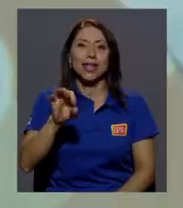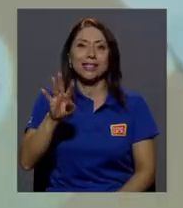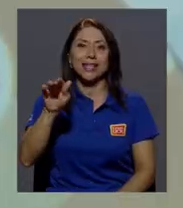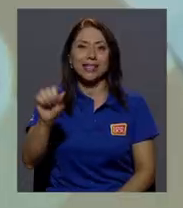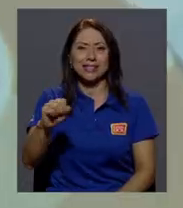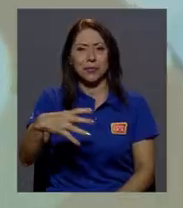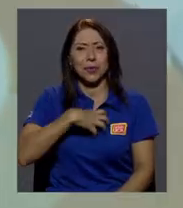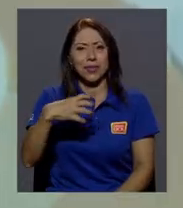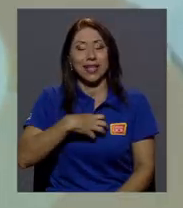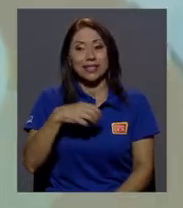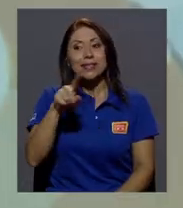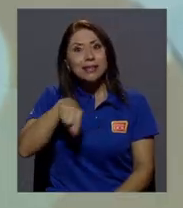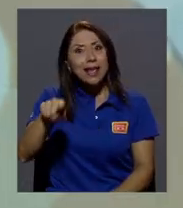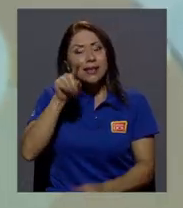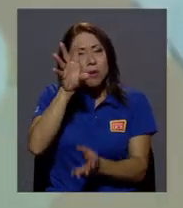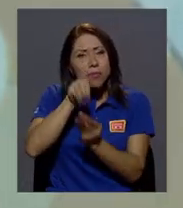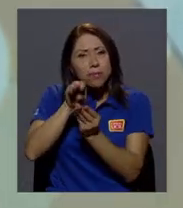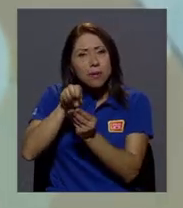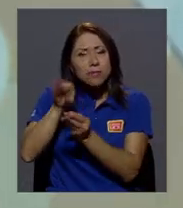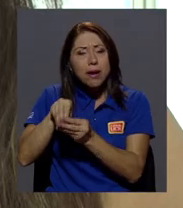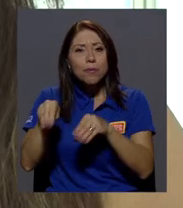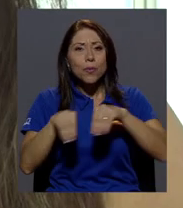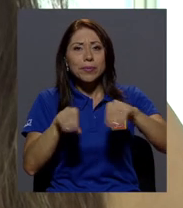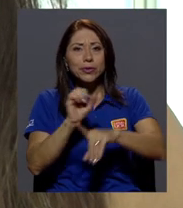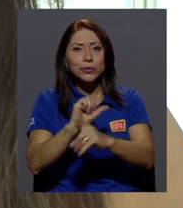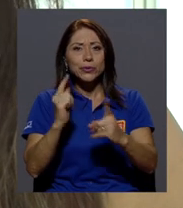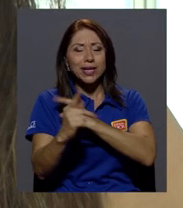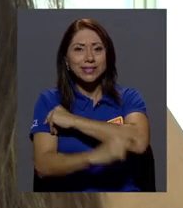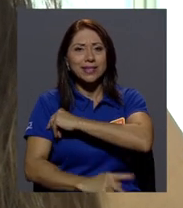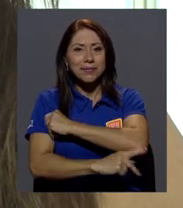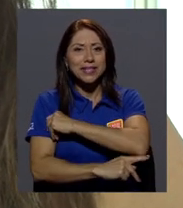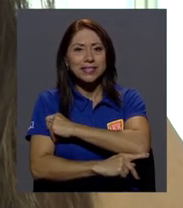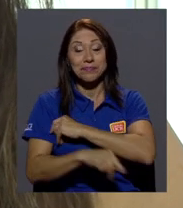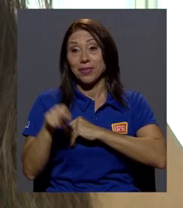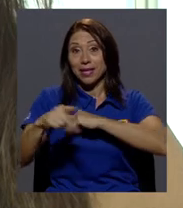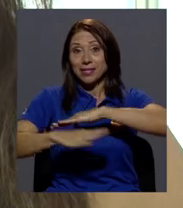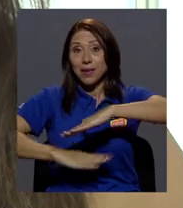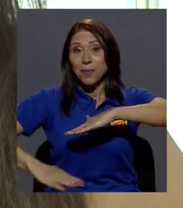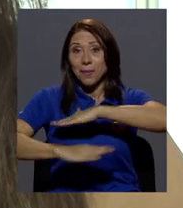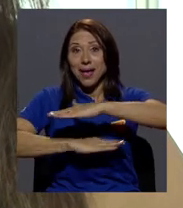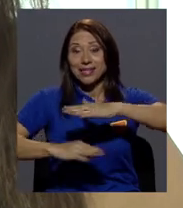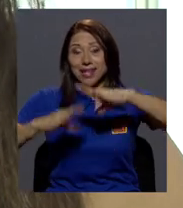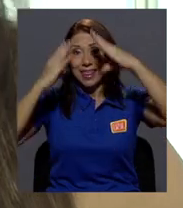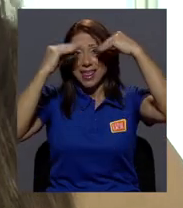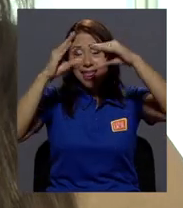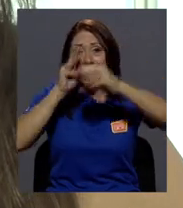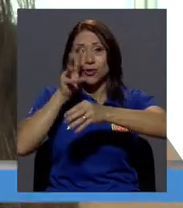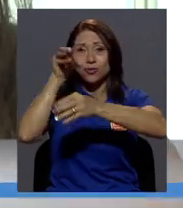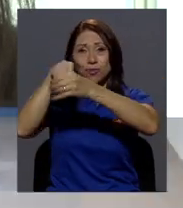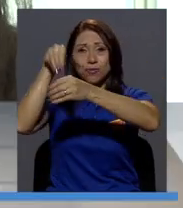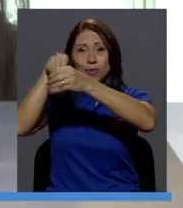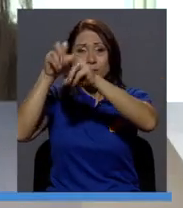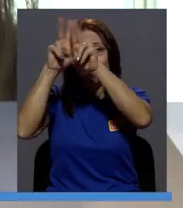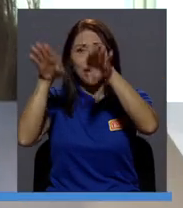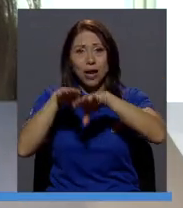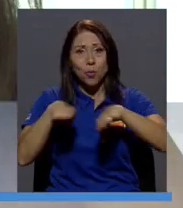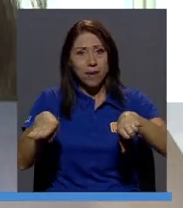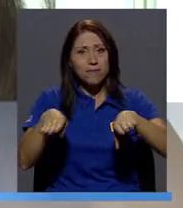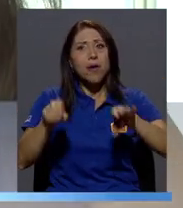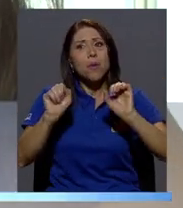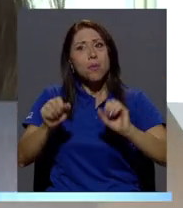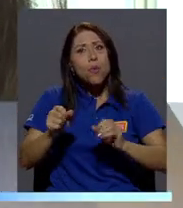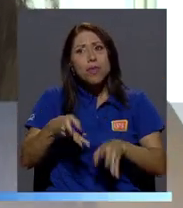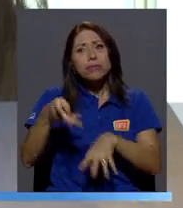los movimientos sociales en el país. Esta base de datos está disponible en línea web, es